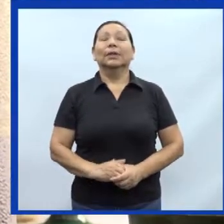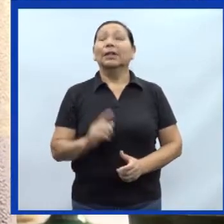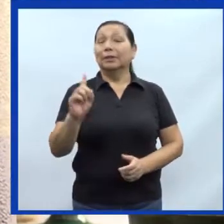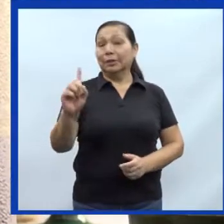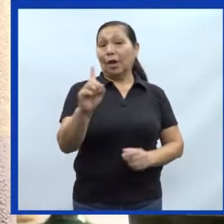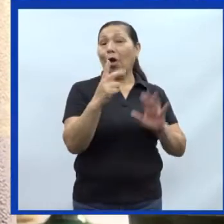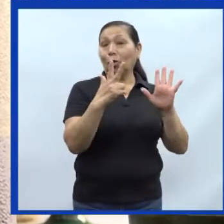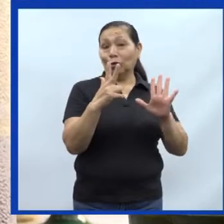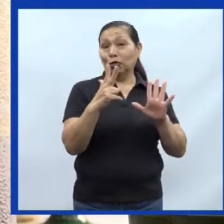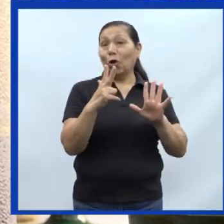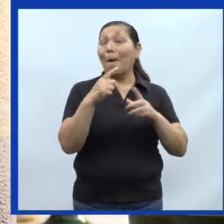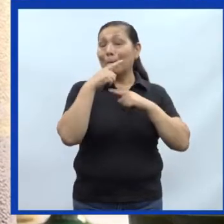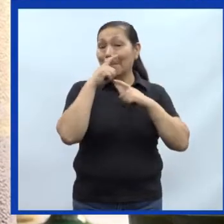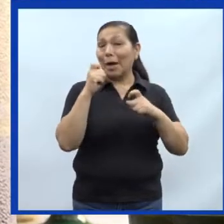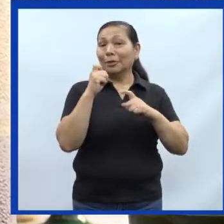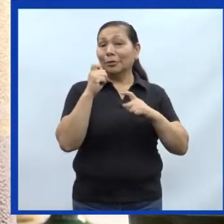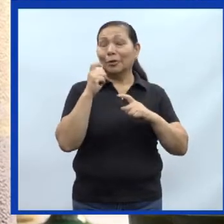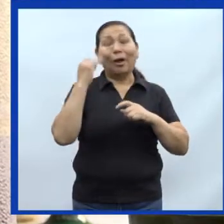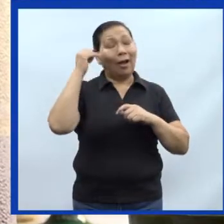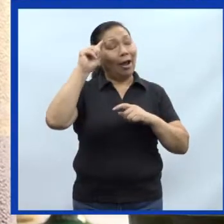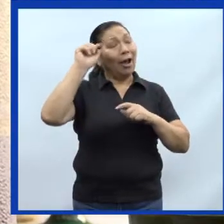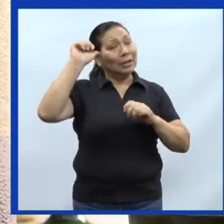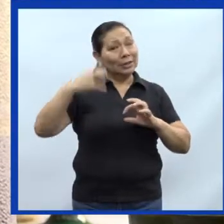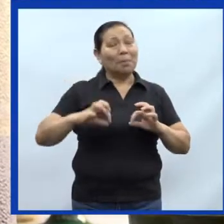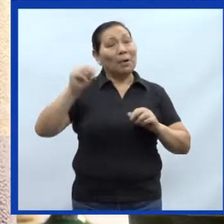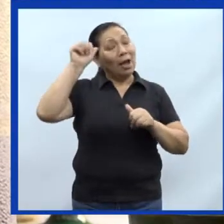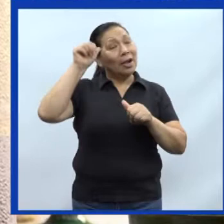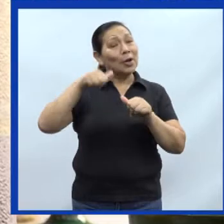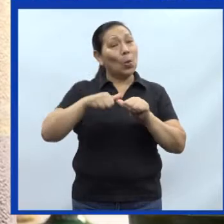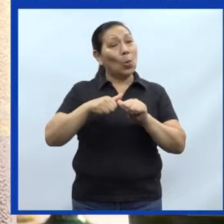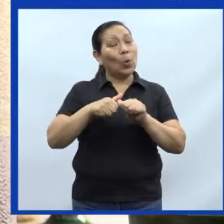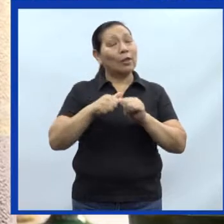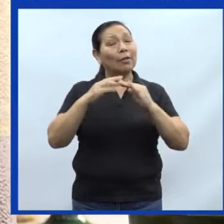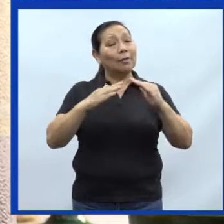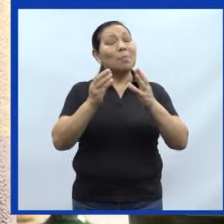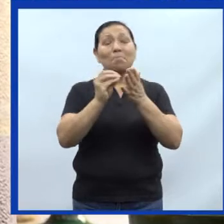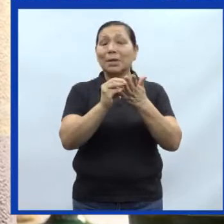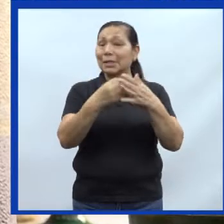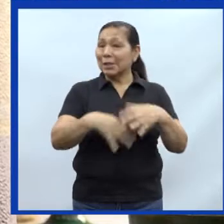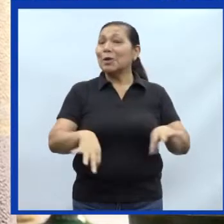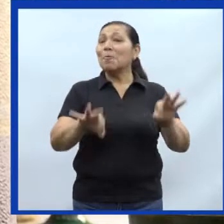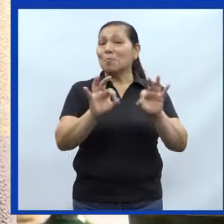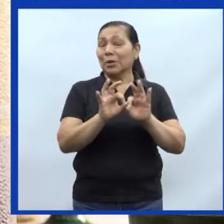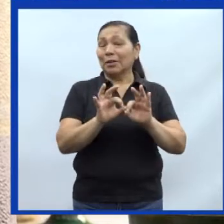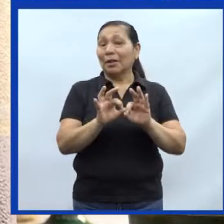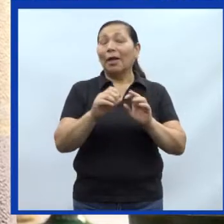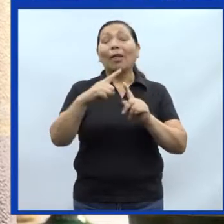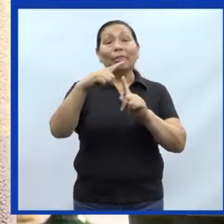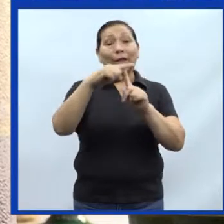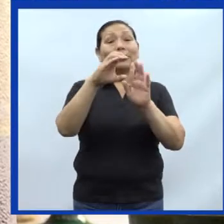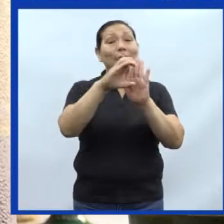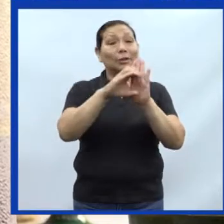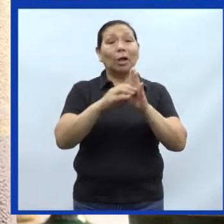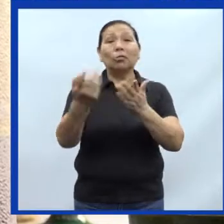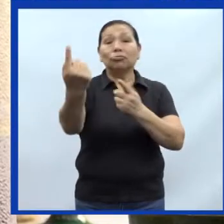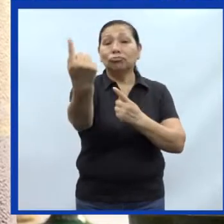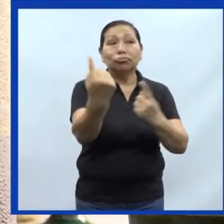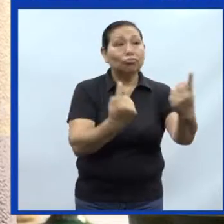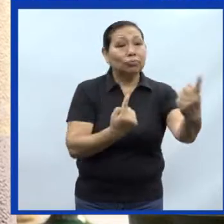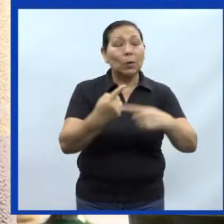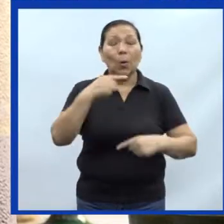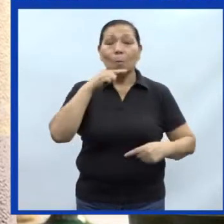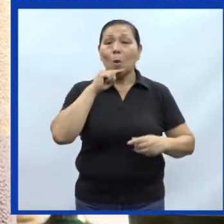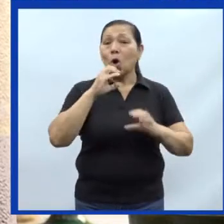Cada 8 de marzo el mundo conmemora el Día Internacional de la Mujer. Por ello, en el marco de una fecha tan importante, el TC invitó a mujeres líderes de nuestro país